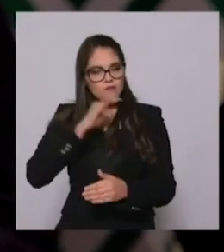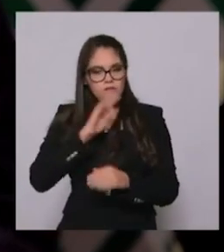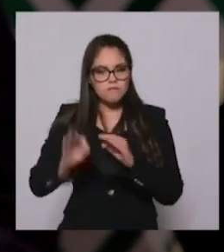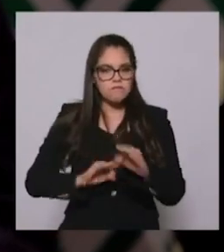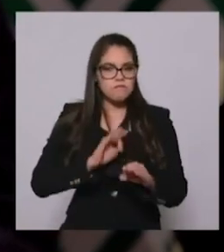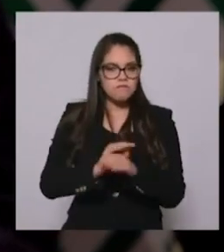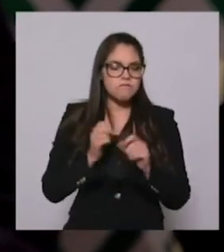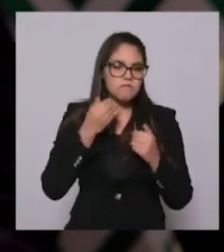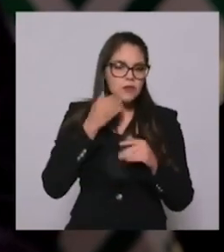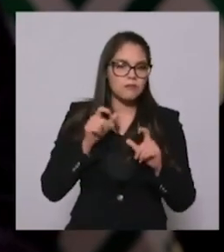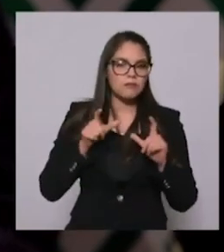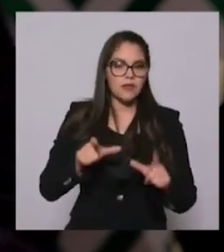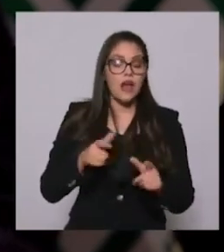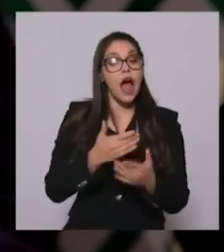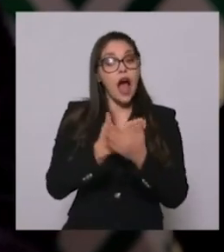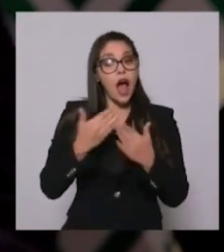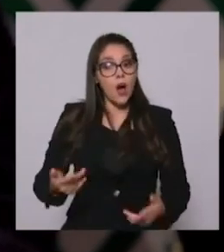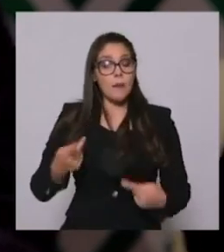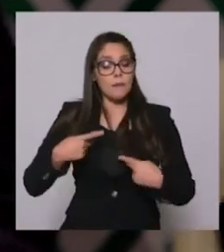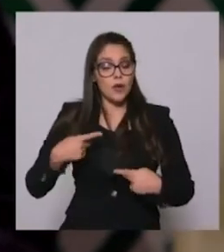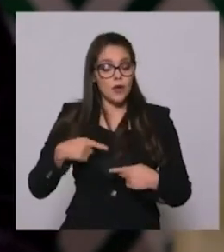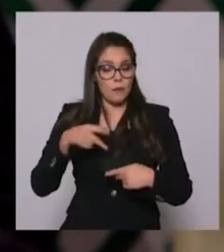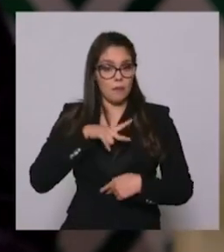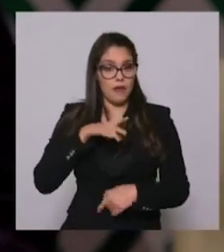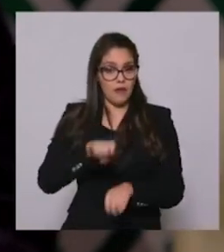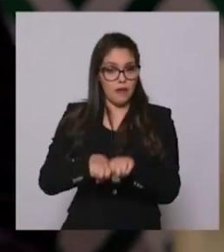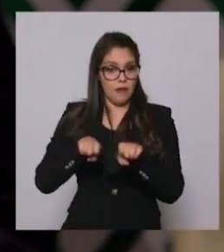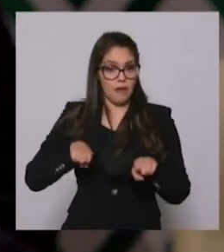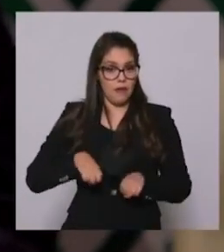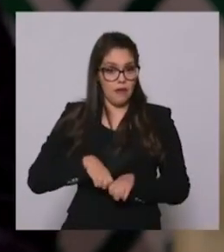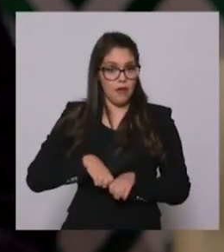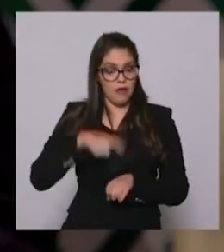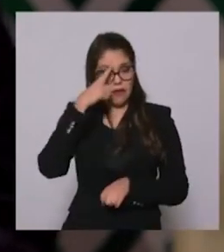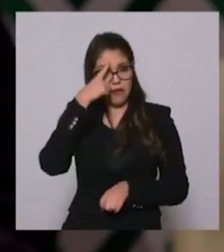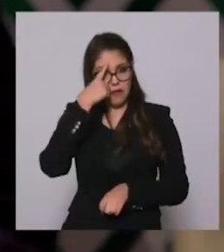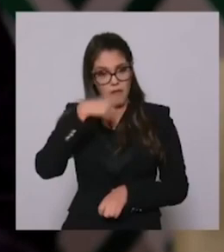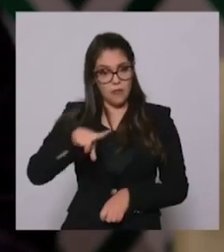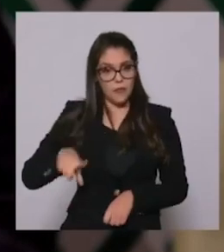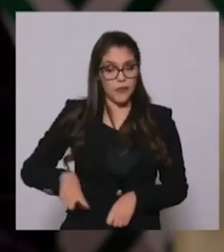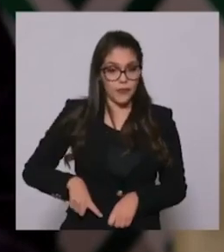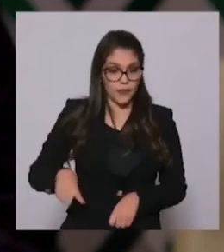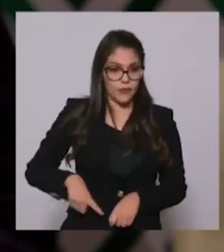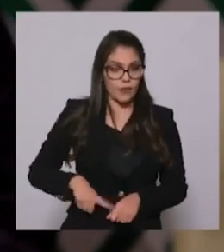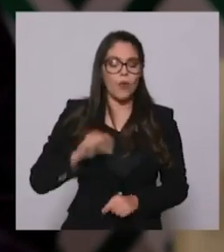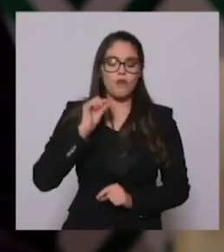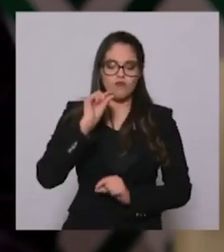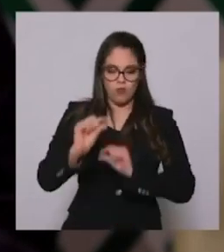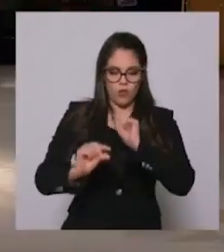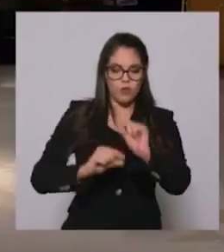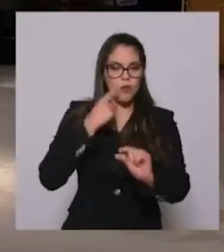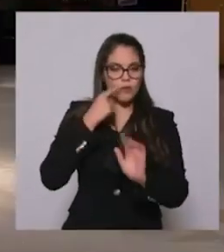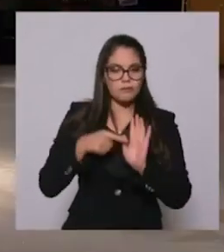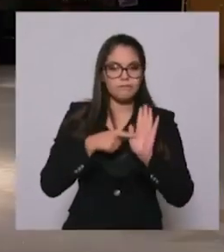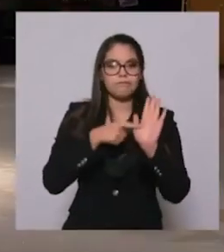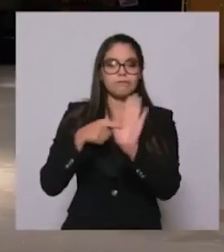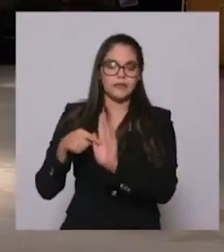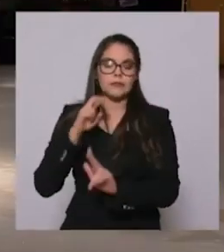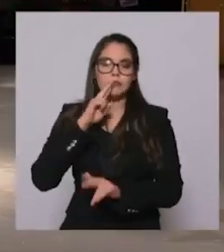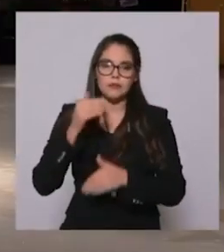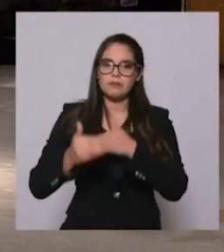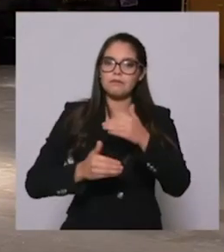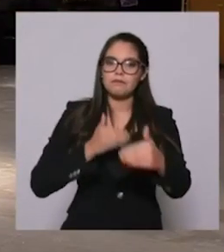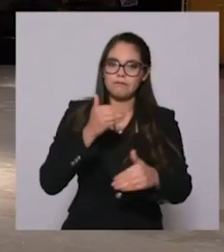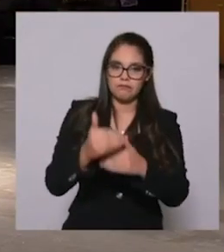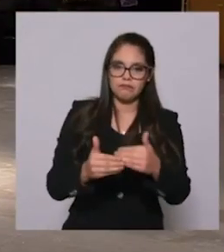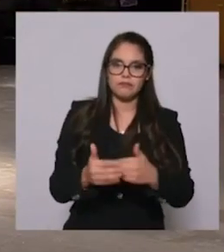que hoy encabeza el Gabinete de Seguridad y estoy convencida que poco a poco daremos mejores resultados. Sostuvo que el